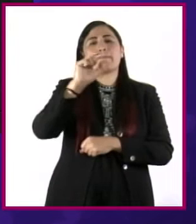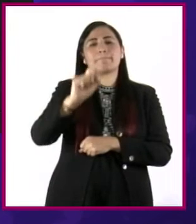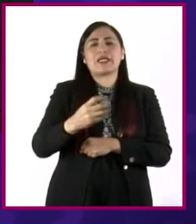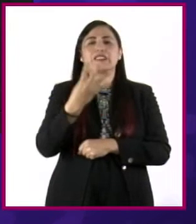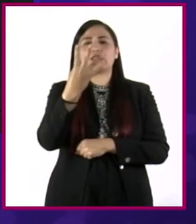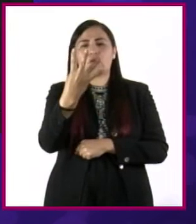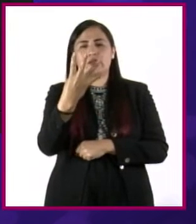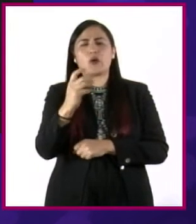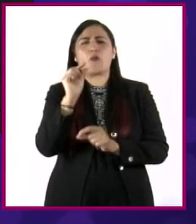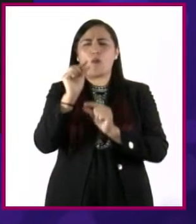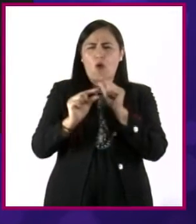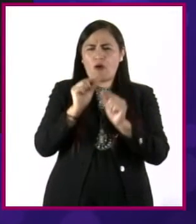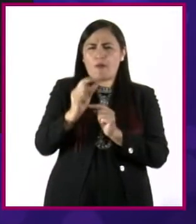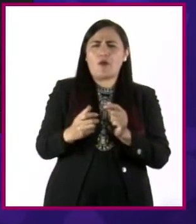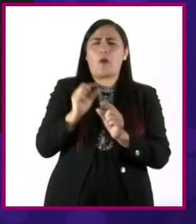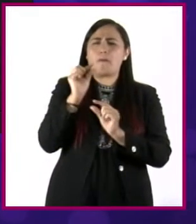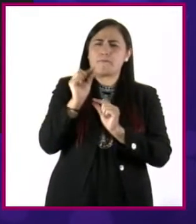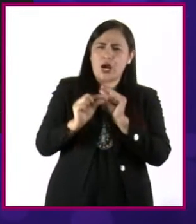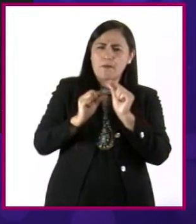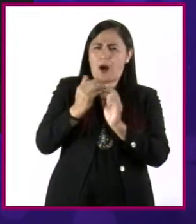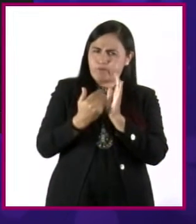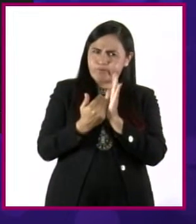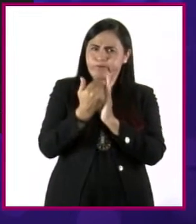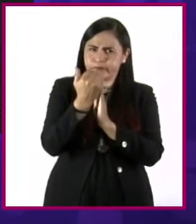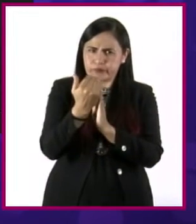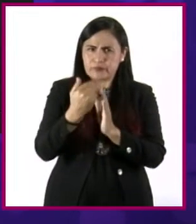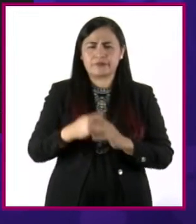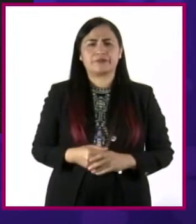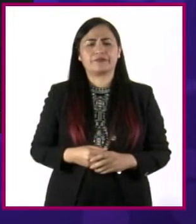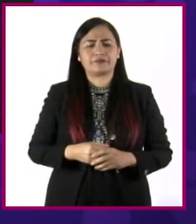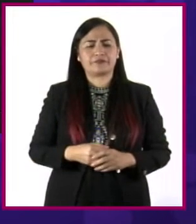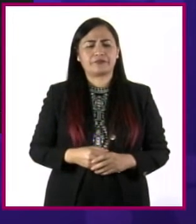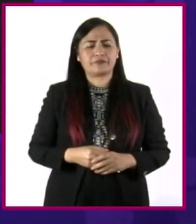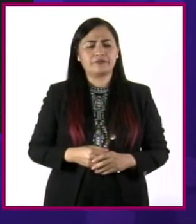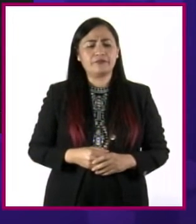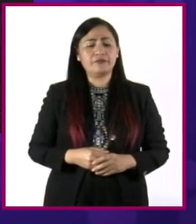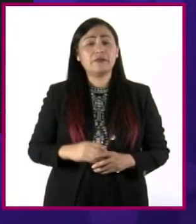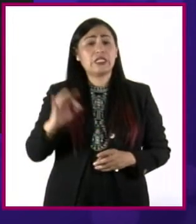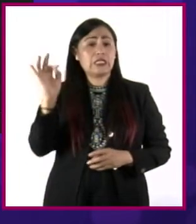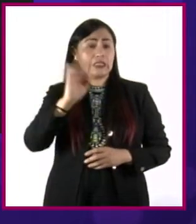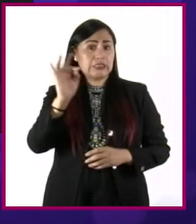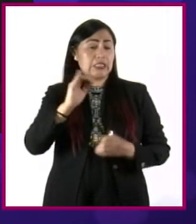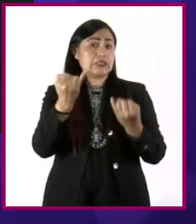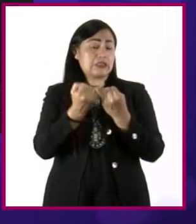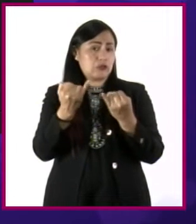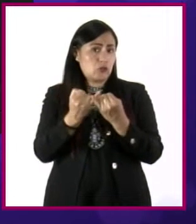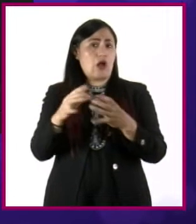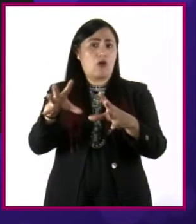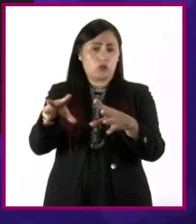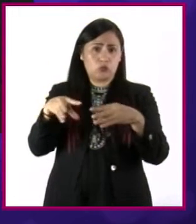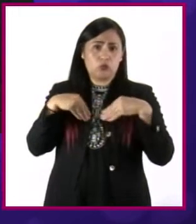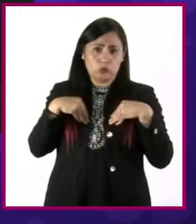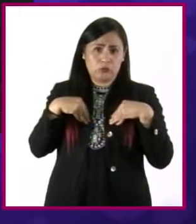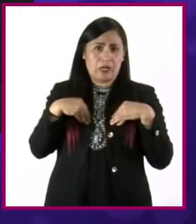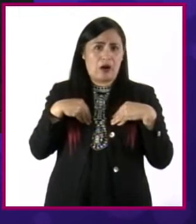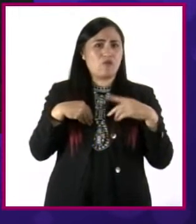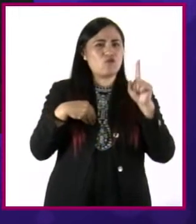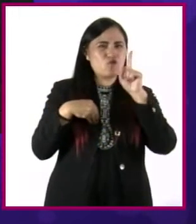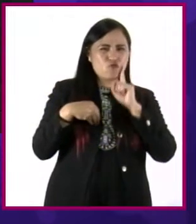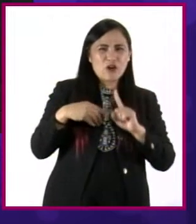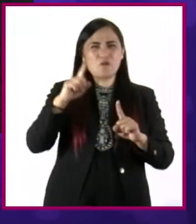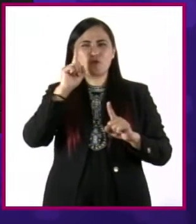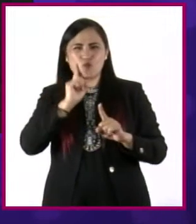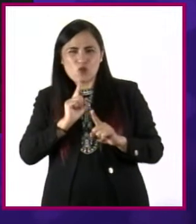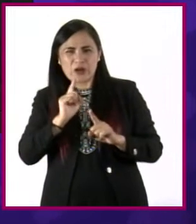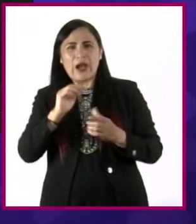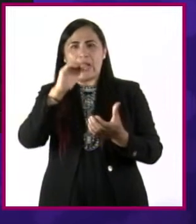avanzando de manera constante en ello. Otro logro muy importante sería la posibilidad de adopción para las parejas del mismo sexo que